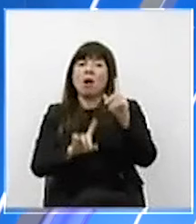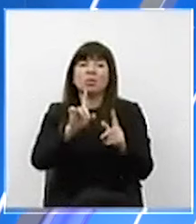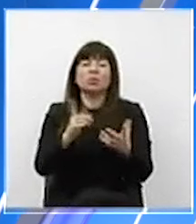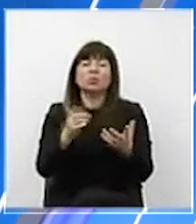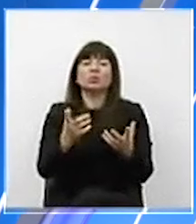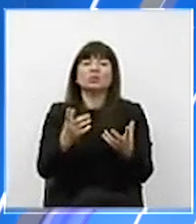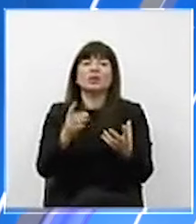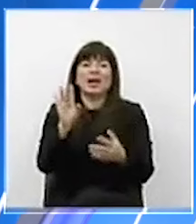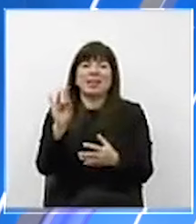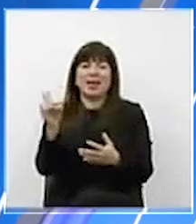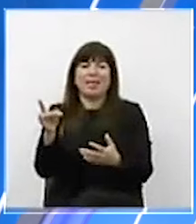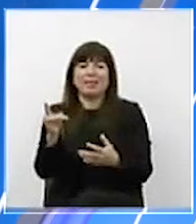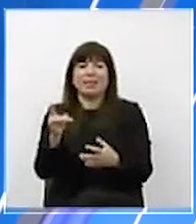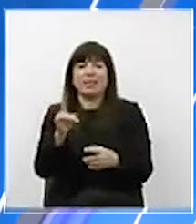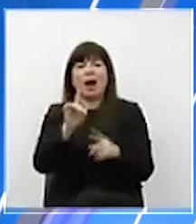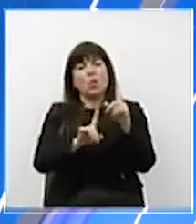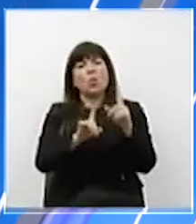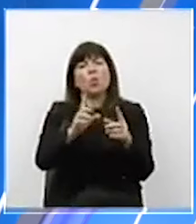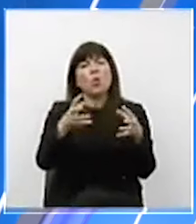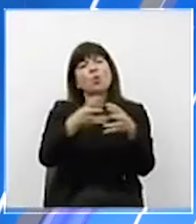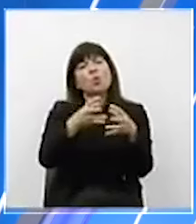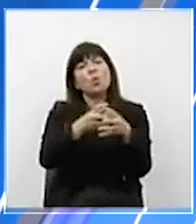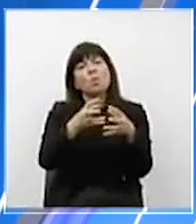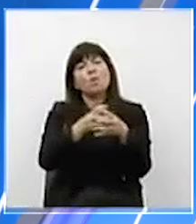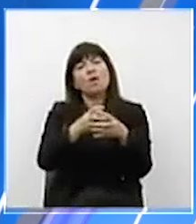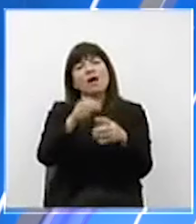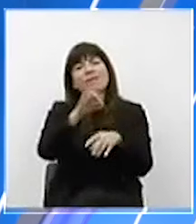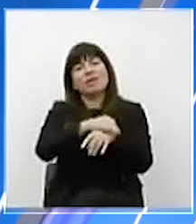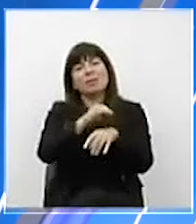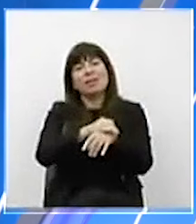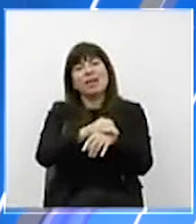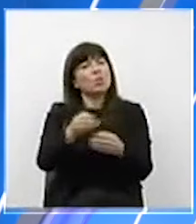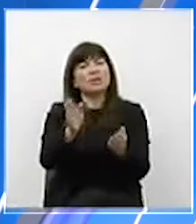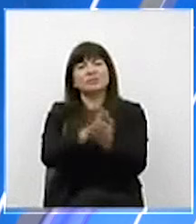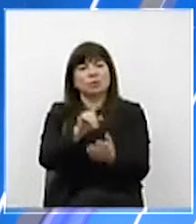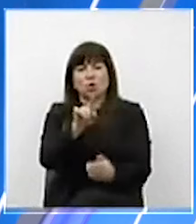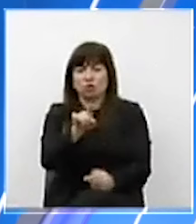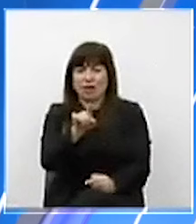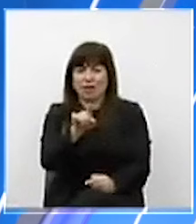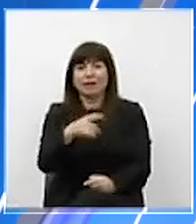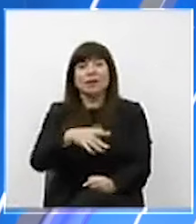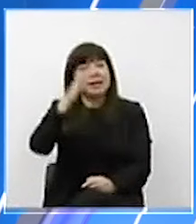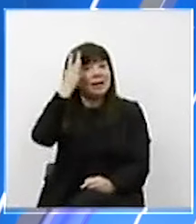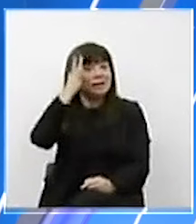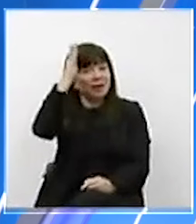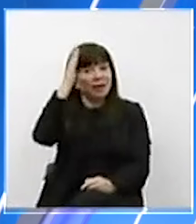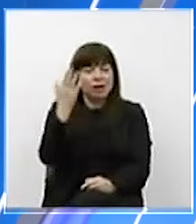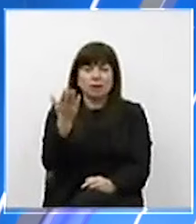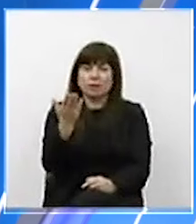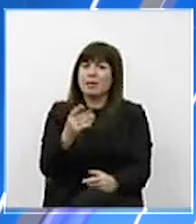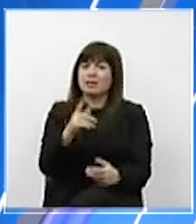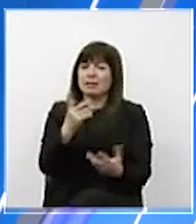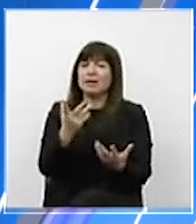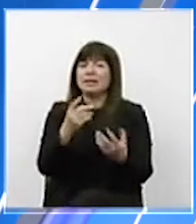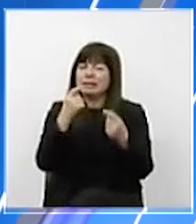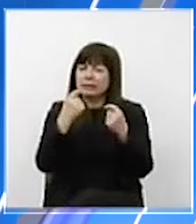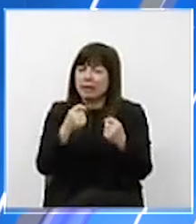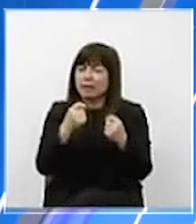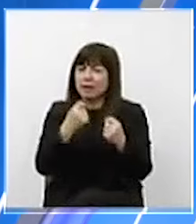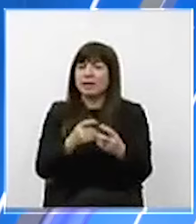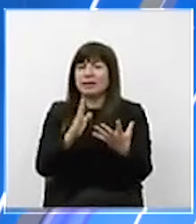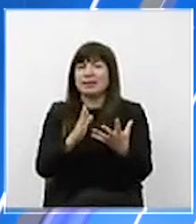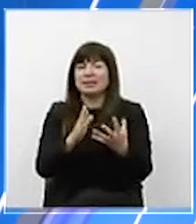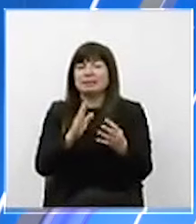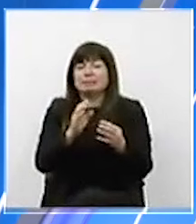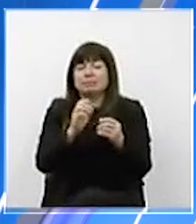enfermedad es más benigna que en otros, entonces podemos inteligentemente caminar y mascar chicle en este tema,